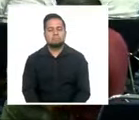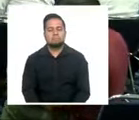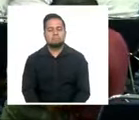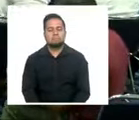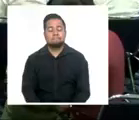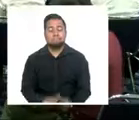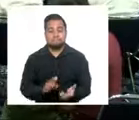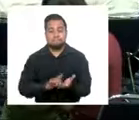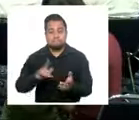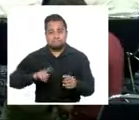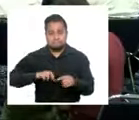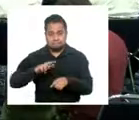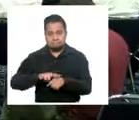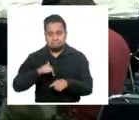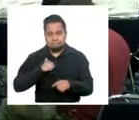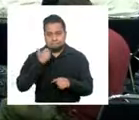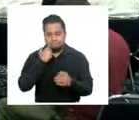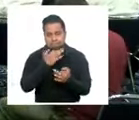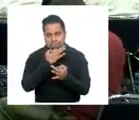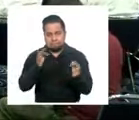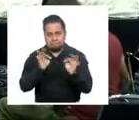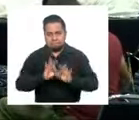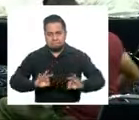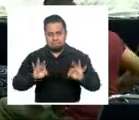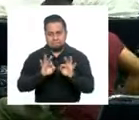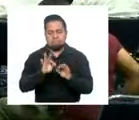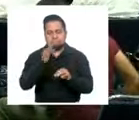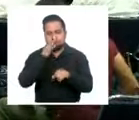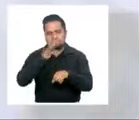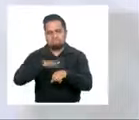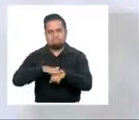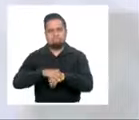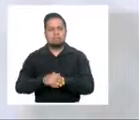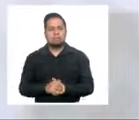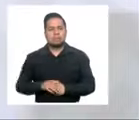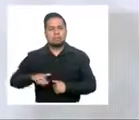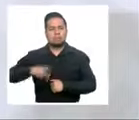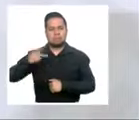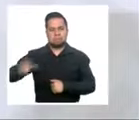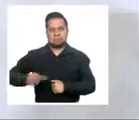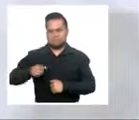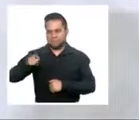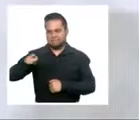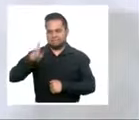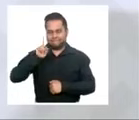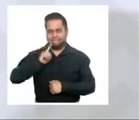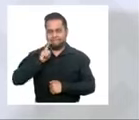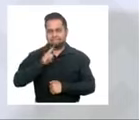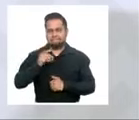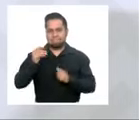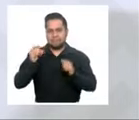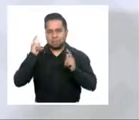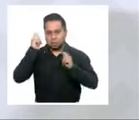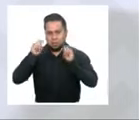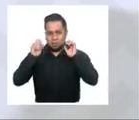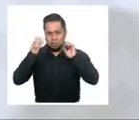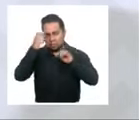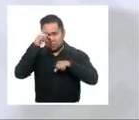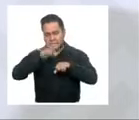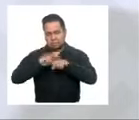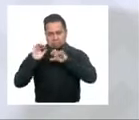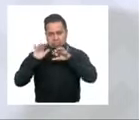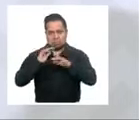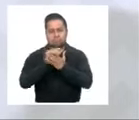Gracias, señor gobernador. Comentarles que es importante mencionar, de lo que preguntaba la compañera, que la llegada de turistas extranjeros